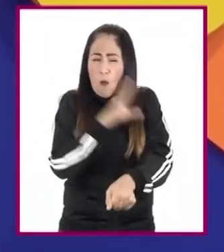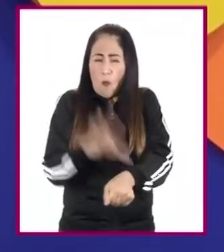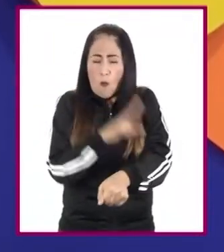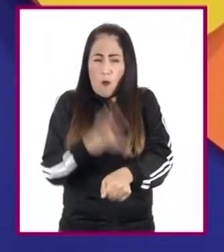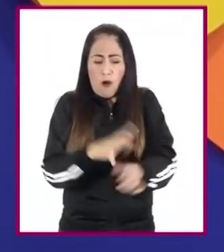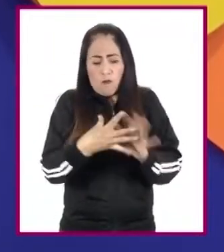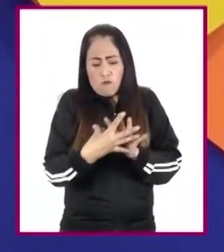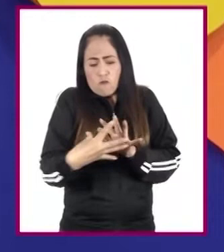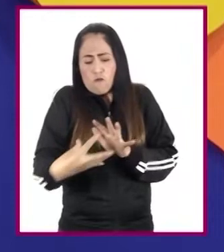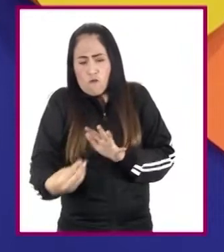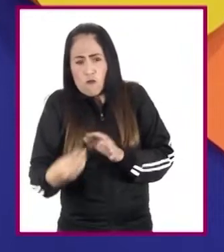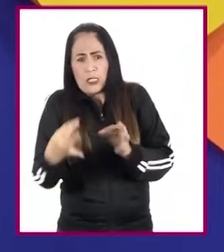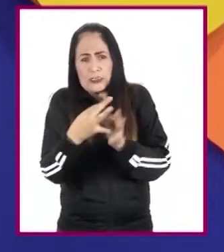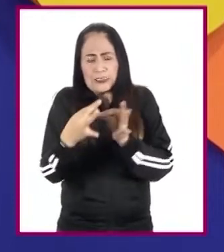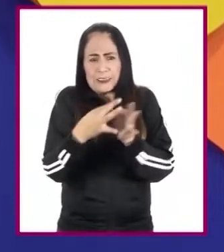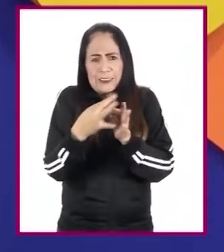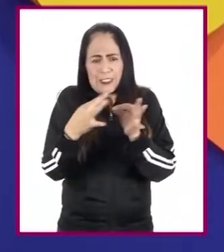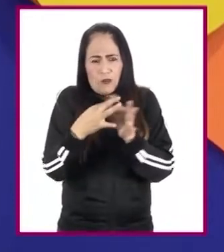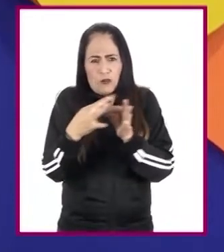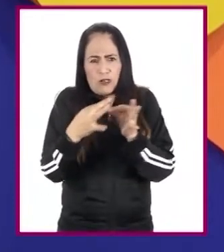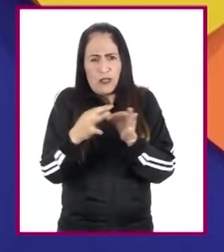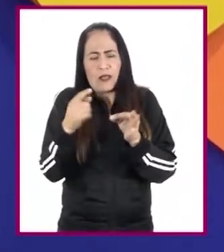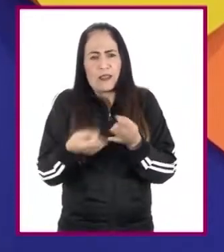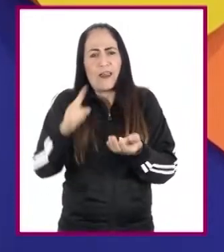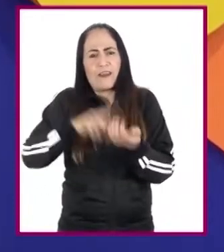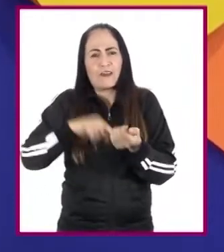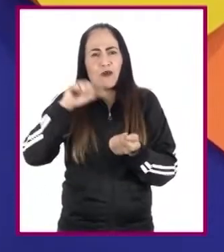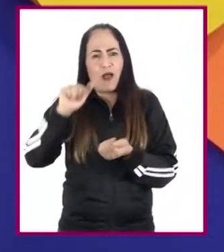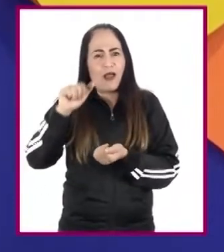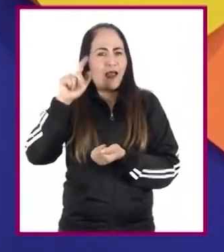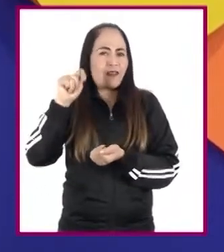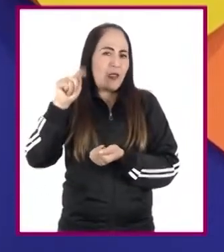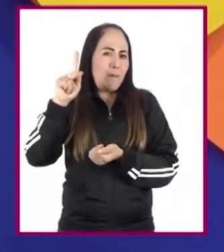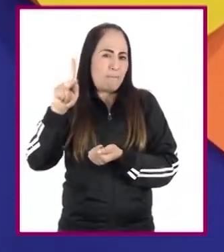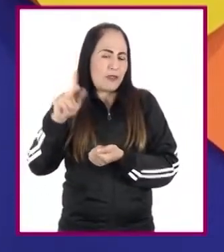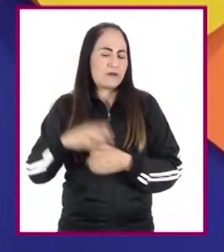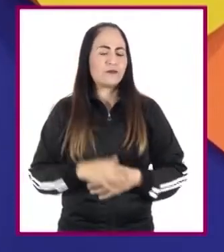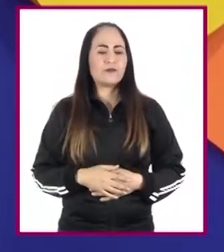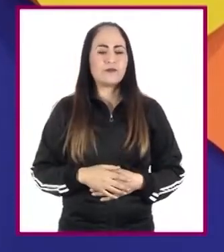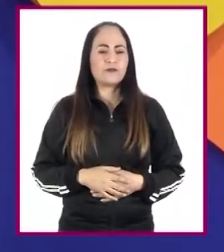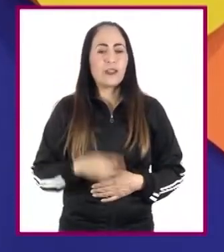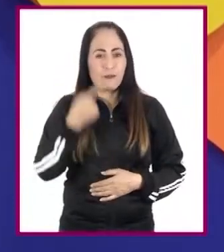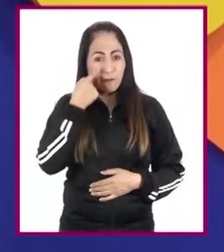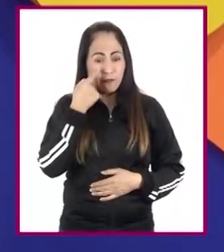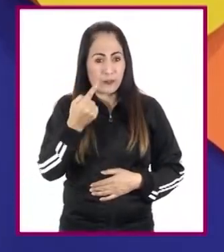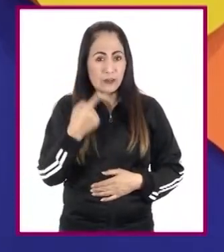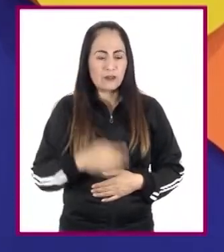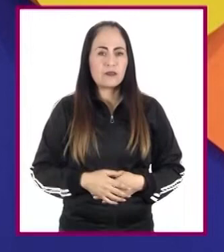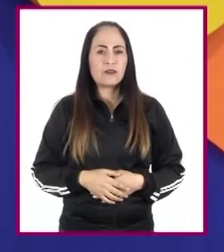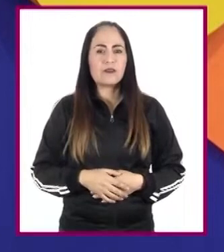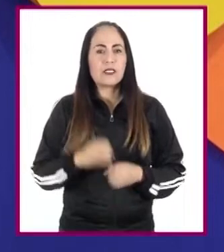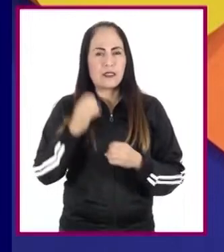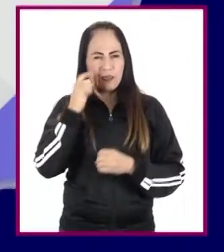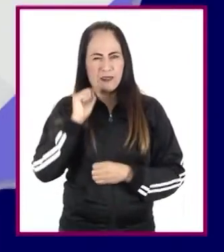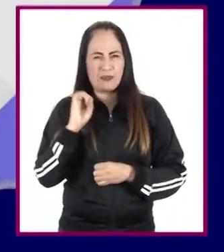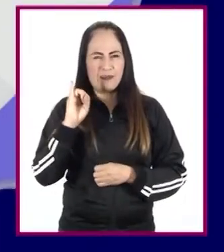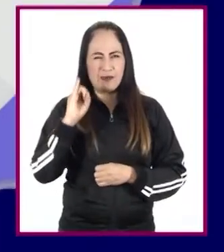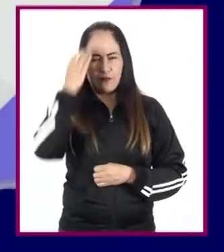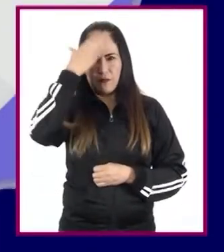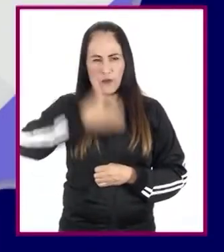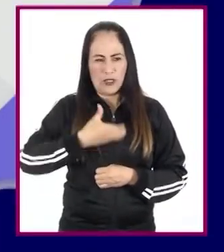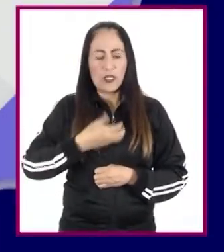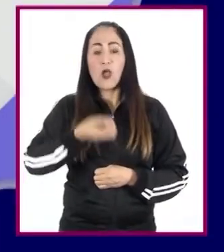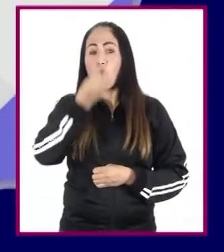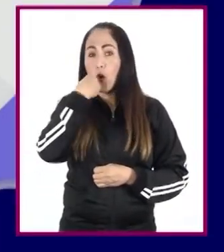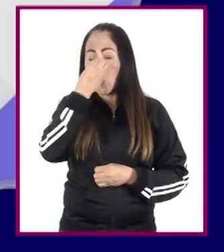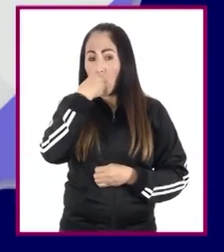puesto que ahí es donde se lleva a cabo la formación de ATP gracias al oxígeno. Observen atentamente la siguiente imagen. Los alimentos